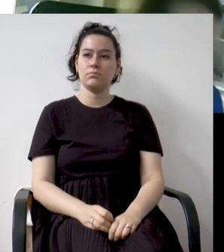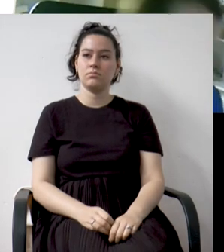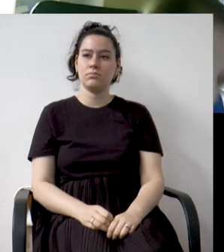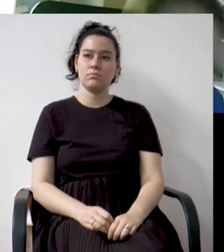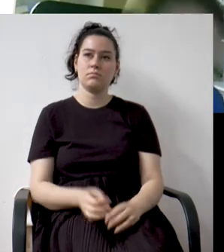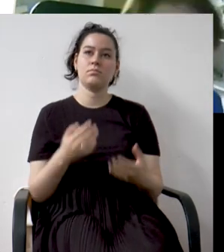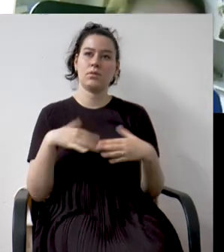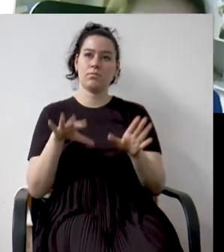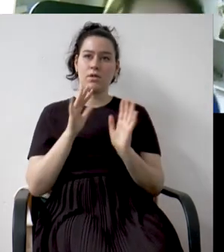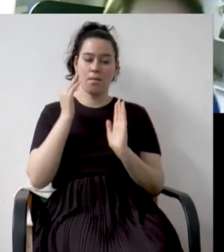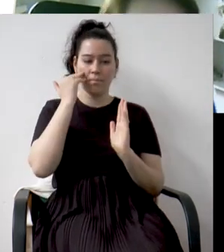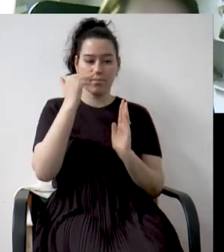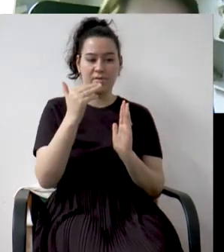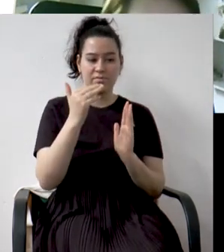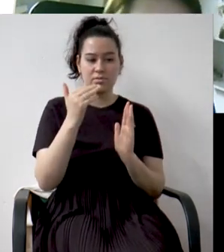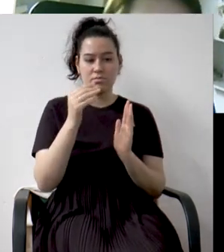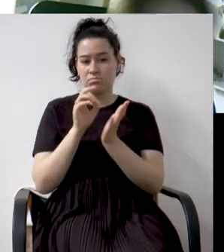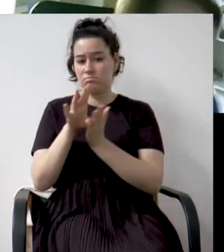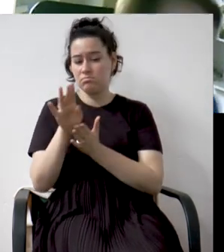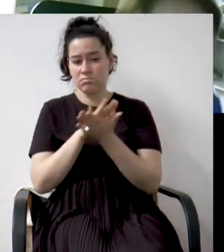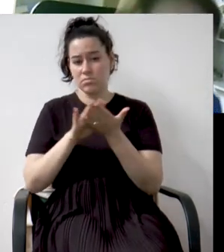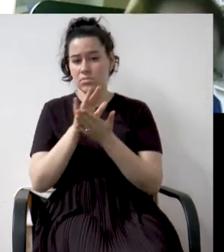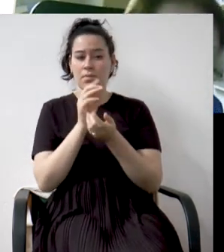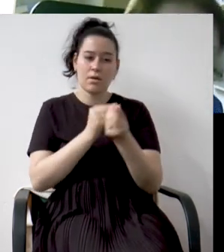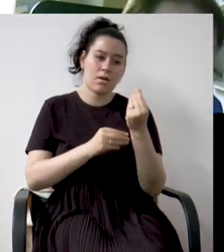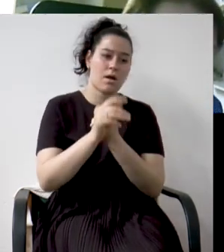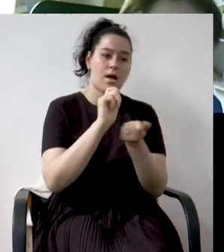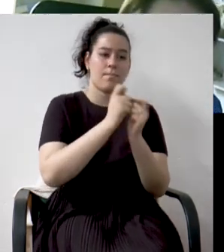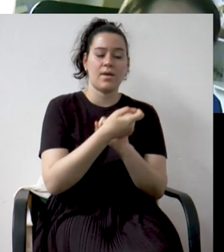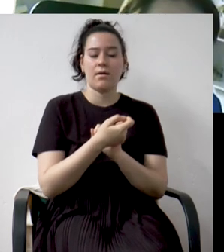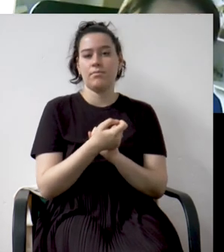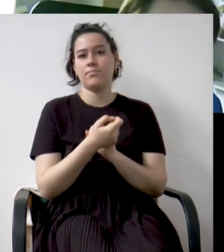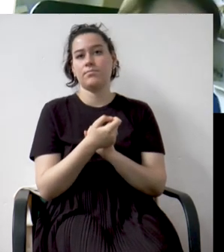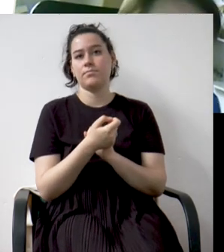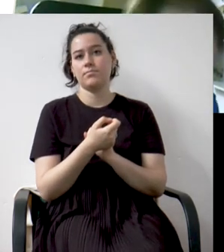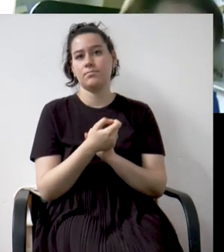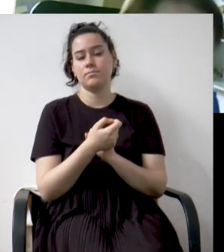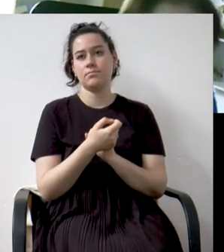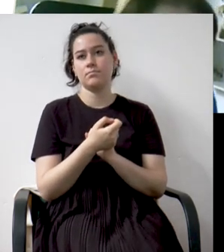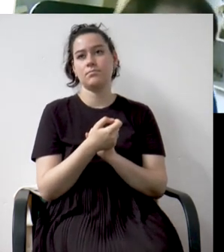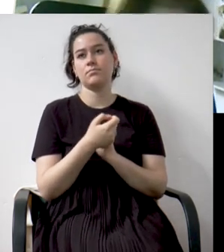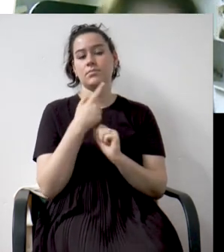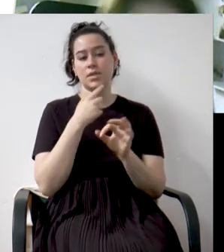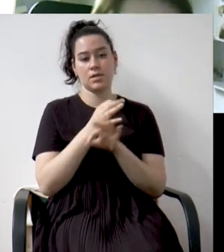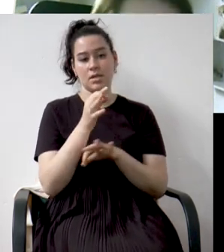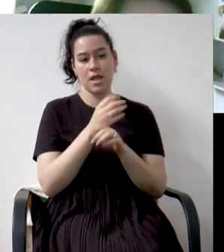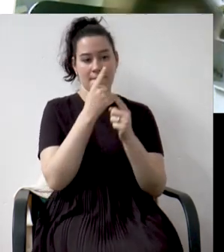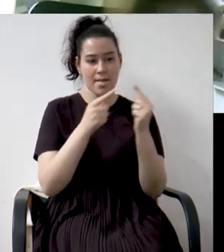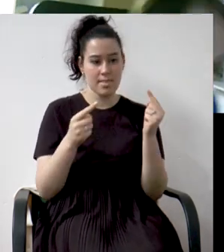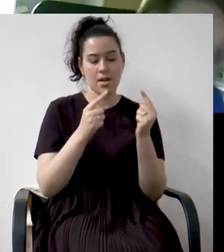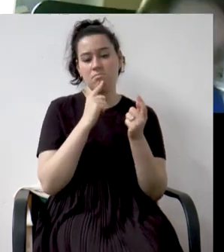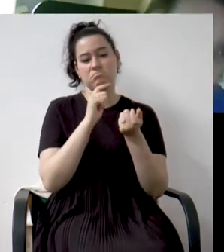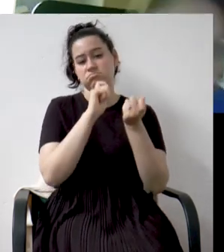Quizás ese docente tampoco tenga por qué ser descartado, quizás se refuncionalice. Y en vez de pasar a dar la materia tal, resulta